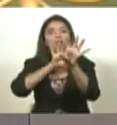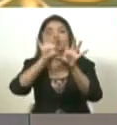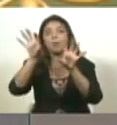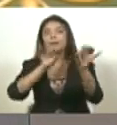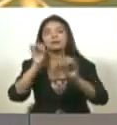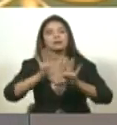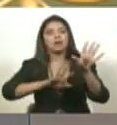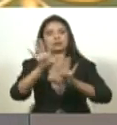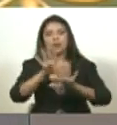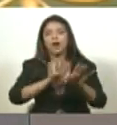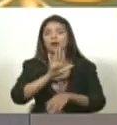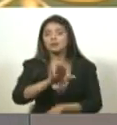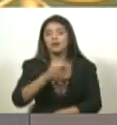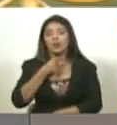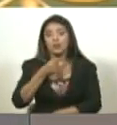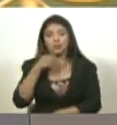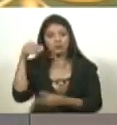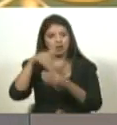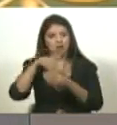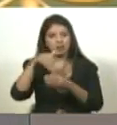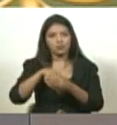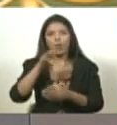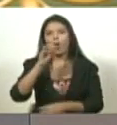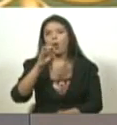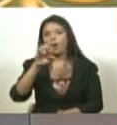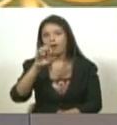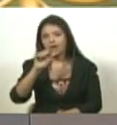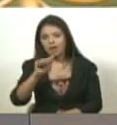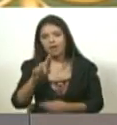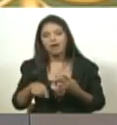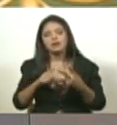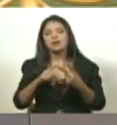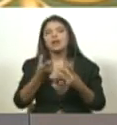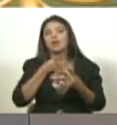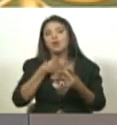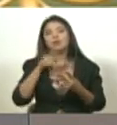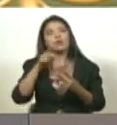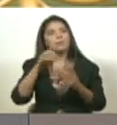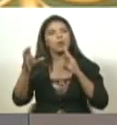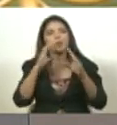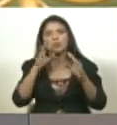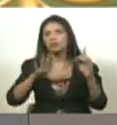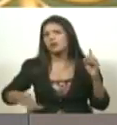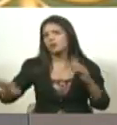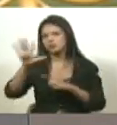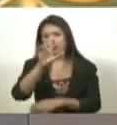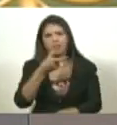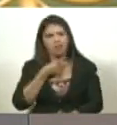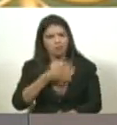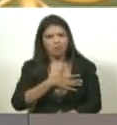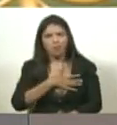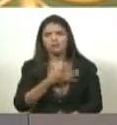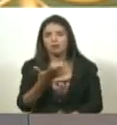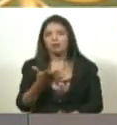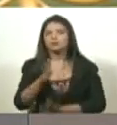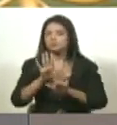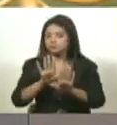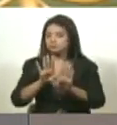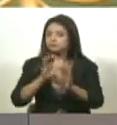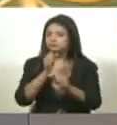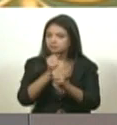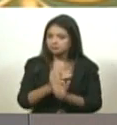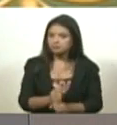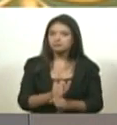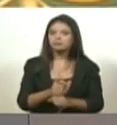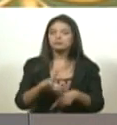el tipo de oposición que, de elección que le gusta a la OEA, que le gusta a los medios de comunicación, etcétera, etcétera. Ya voy para los medios de